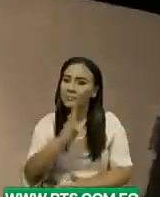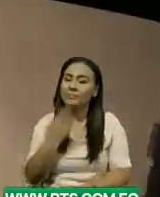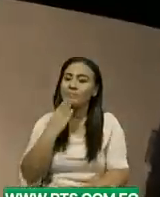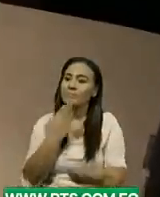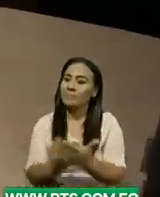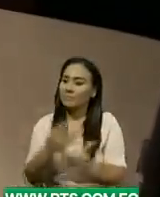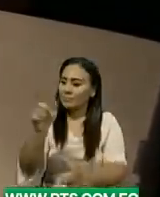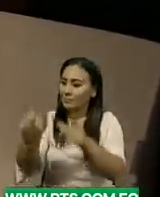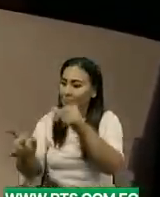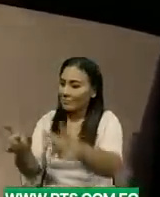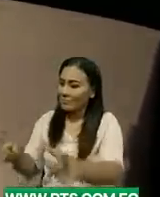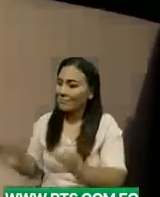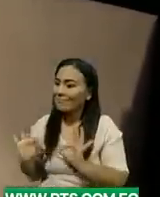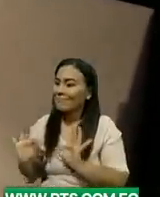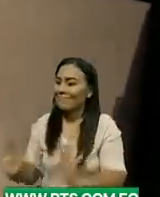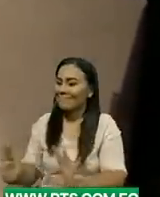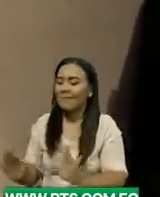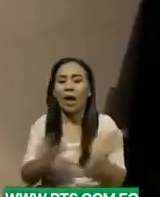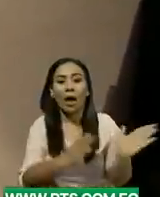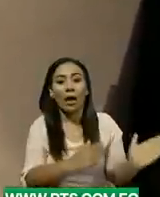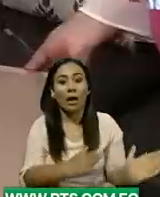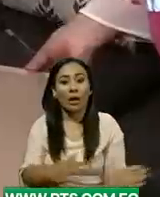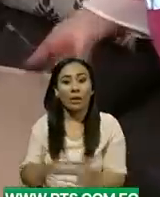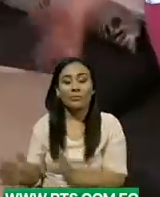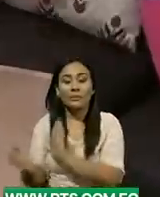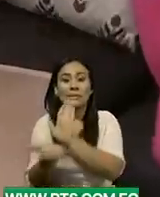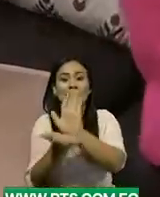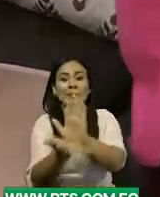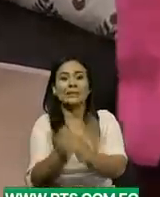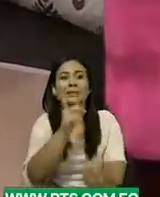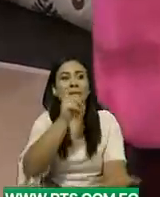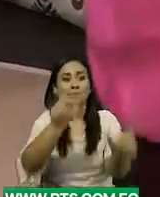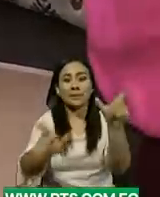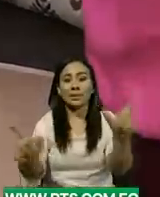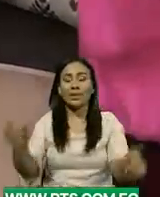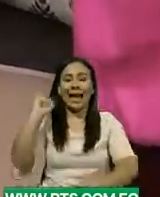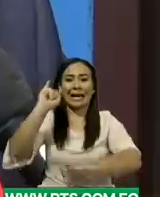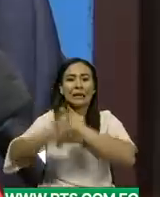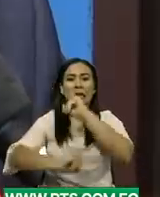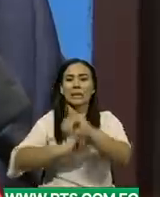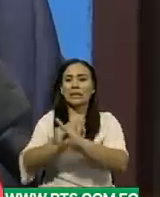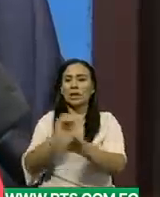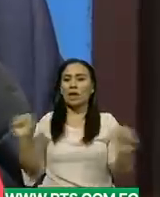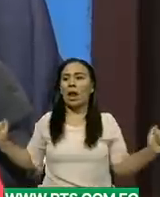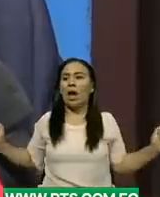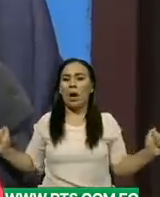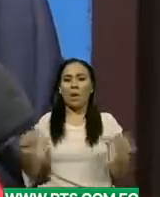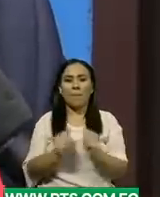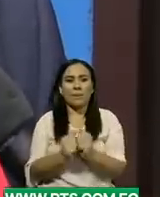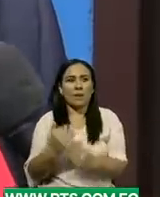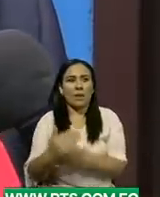ustedes. Este proceso se lo realizó ante la presencia de veedores internacionales. En mi país